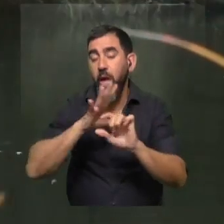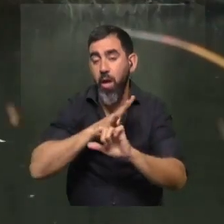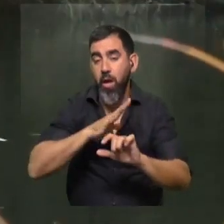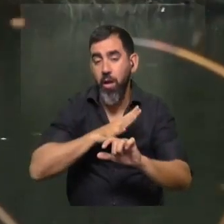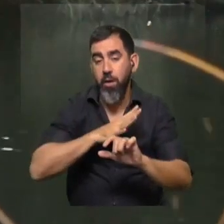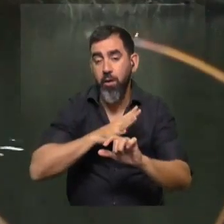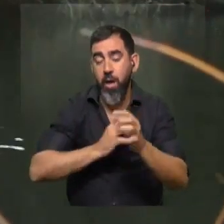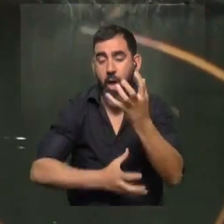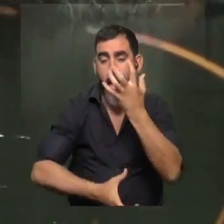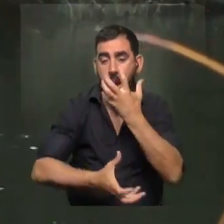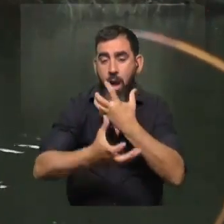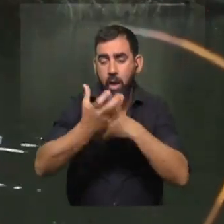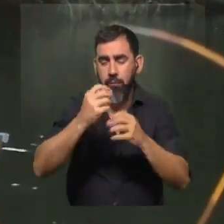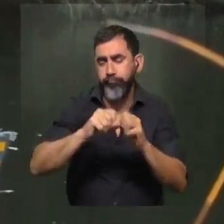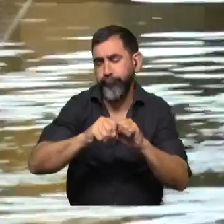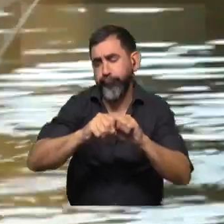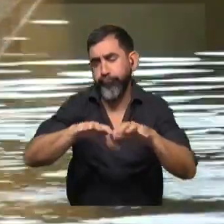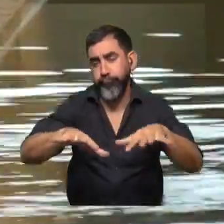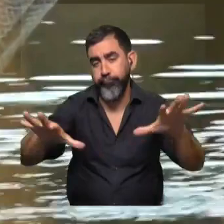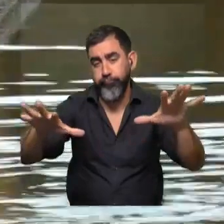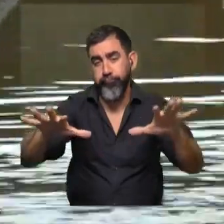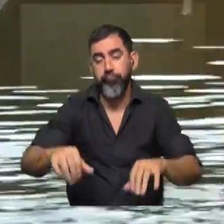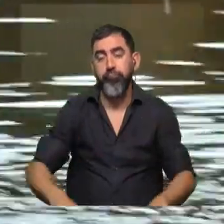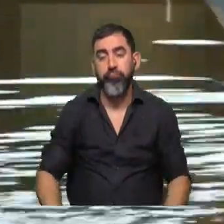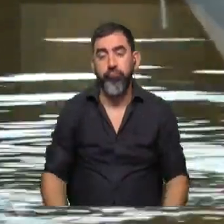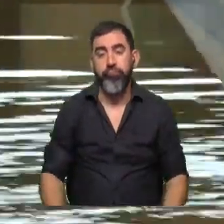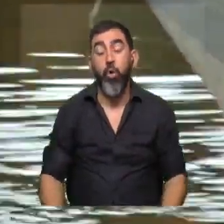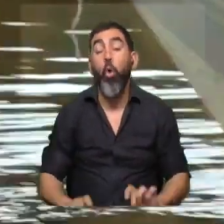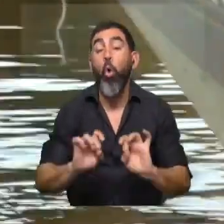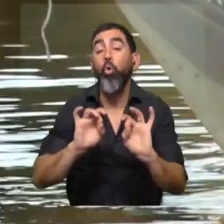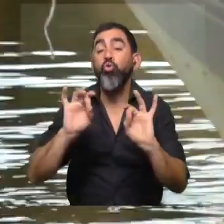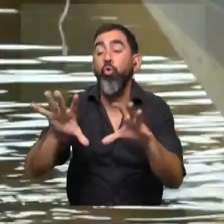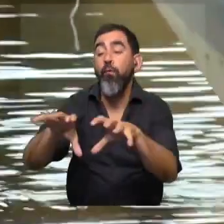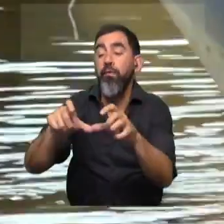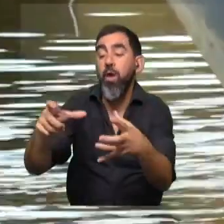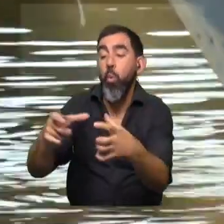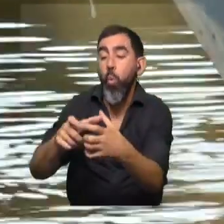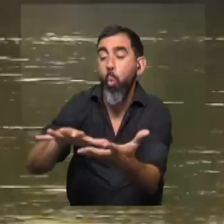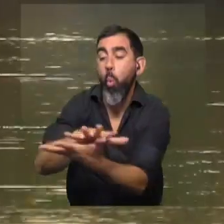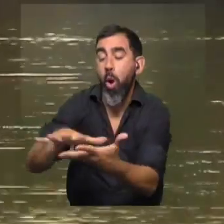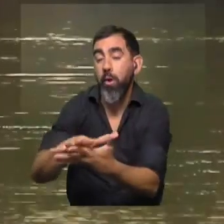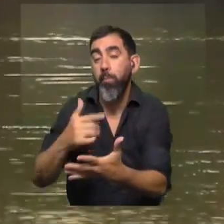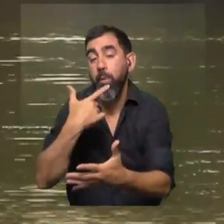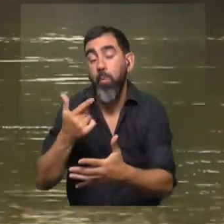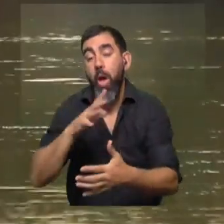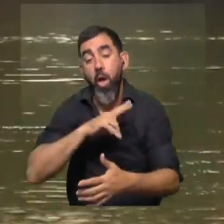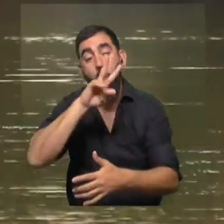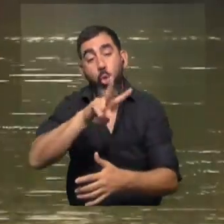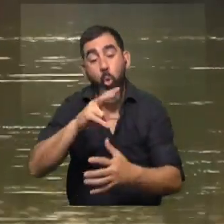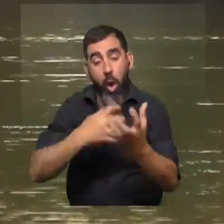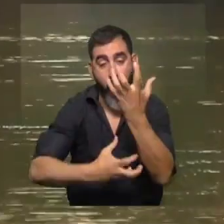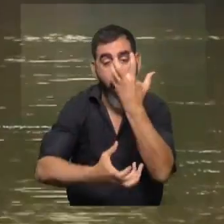especies endémicas. Quiere decir que son especies que se limitan solamente a esa cuenca. Tenemos por lo menos en el Queguay 2 especies